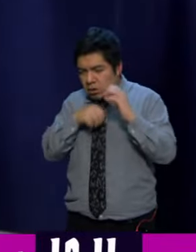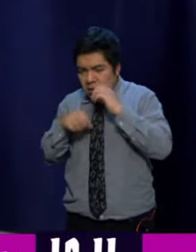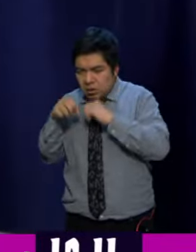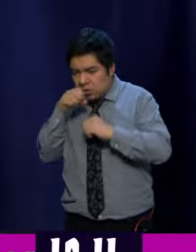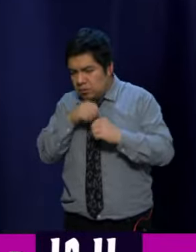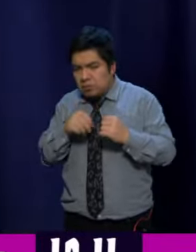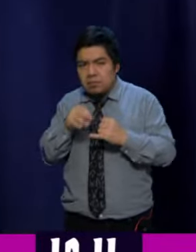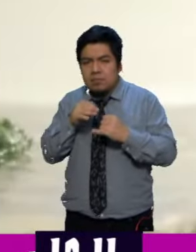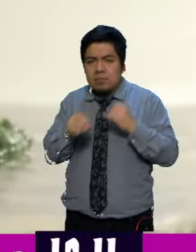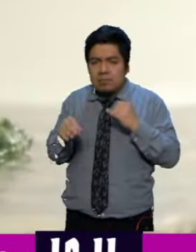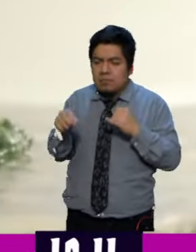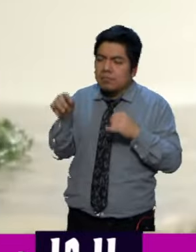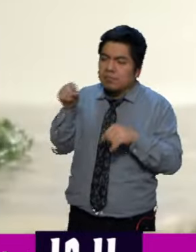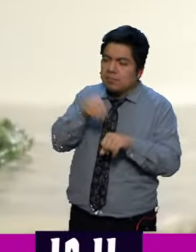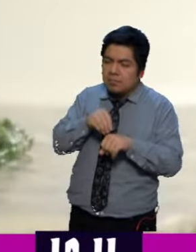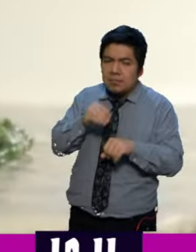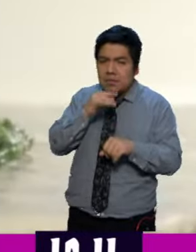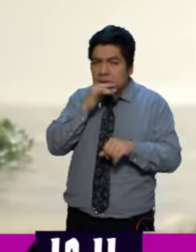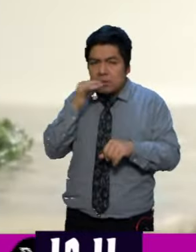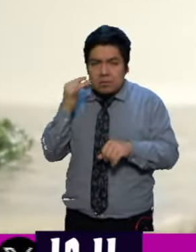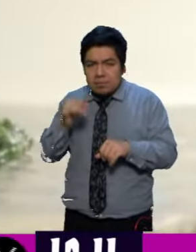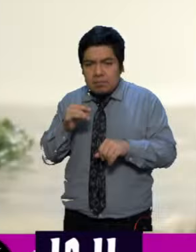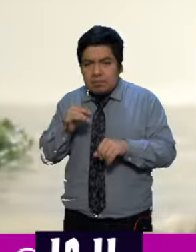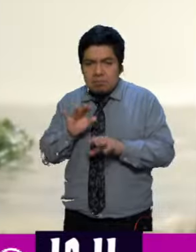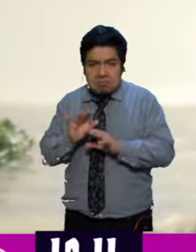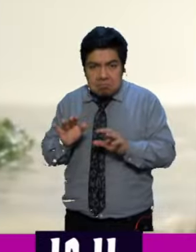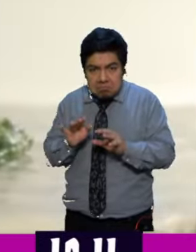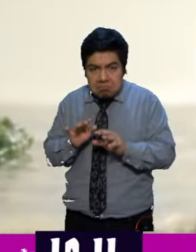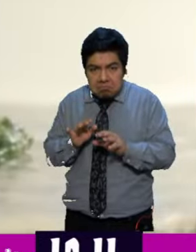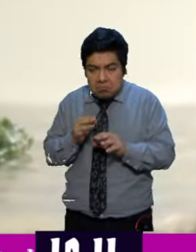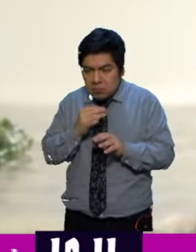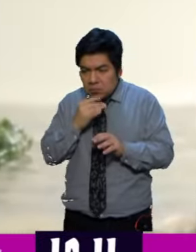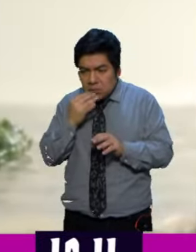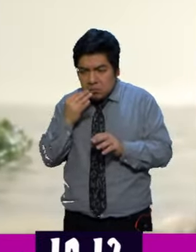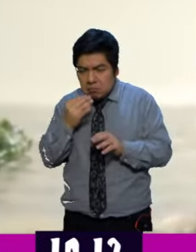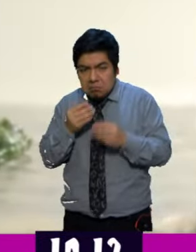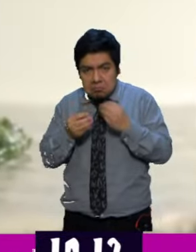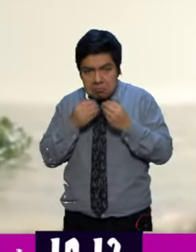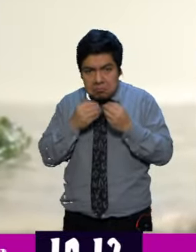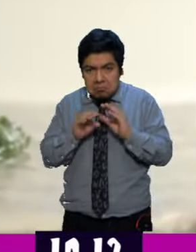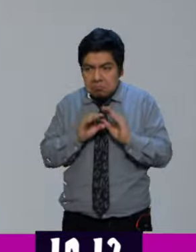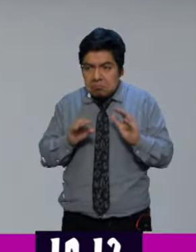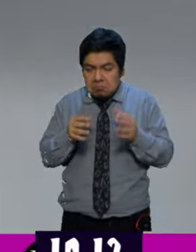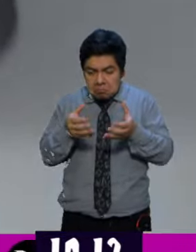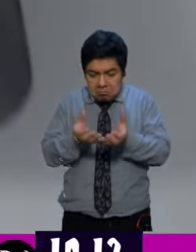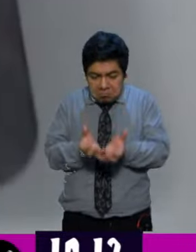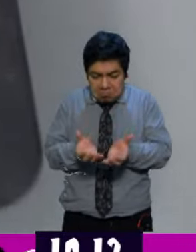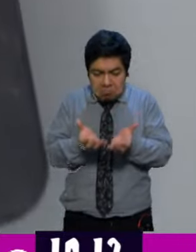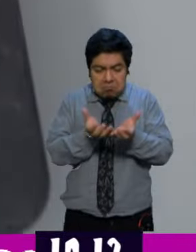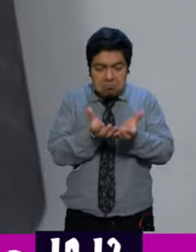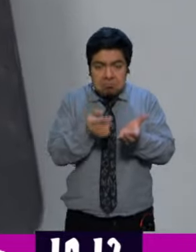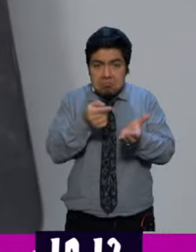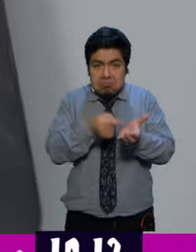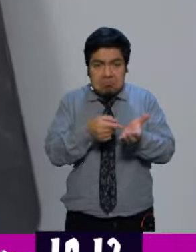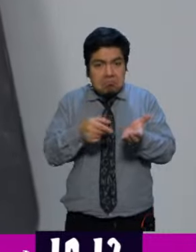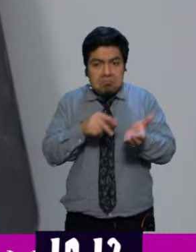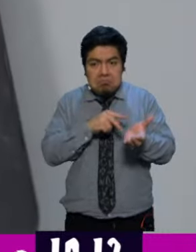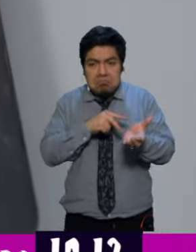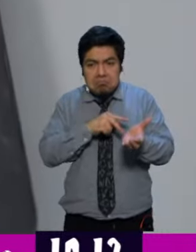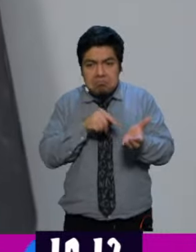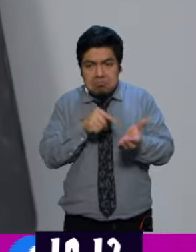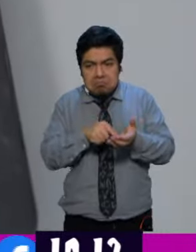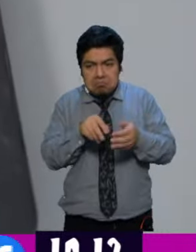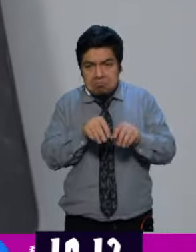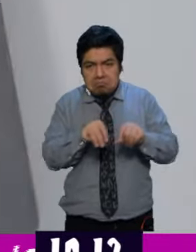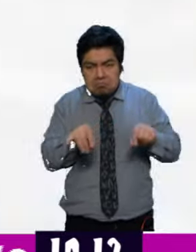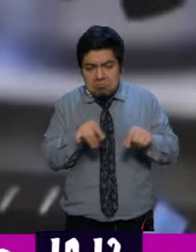ponen un dado, le llaman, que es nada más la figurita con que quieres que salga la comida. Entonces sale, hay un cortador y queda la figurita en este